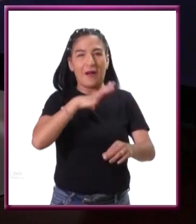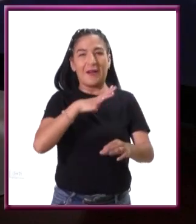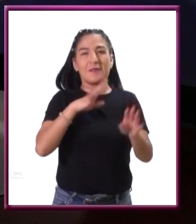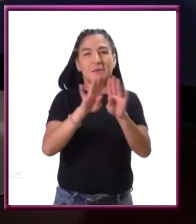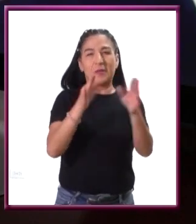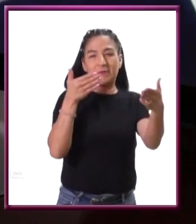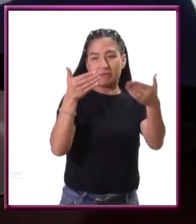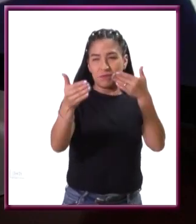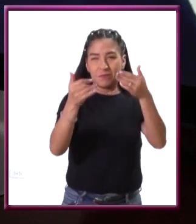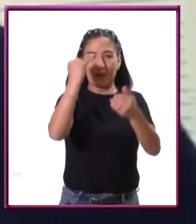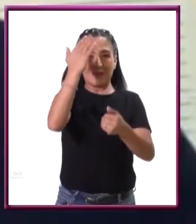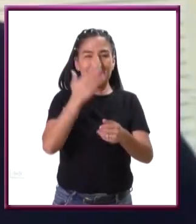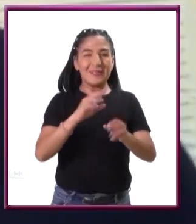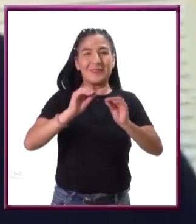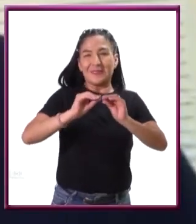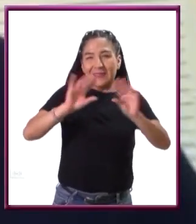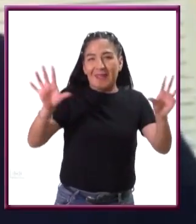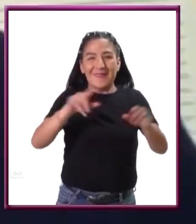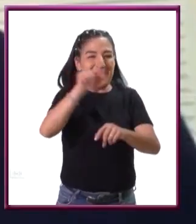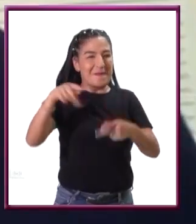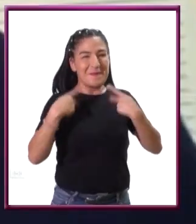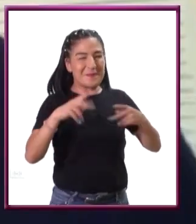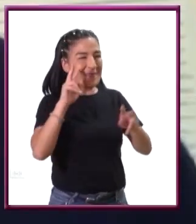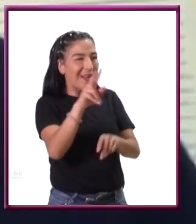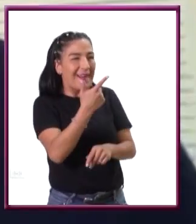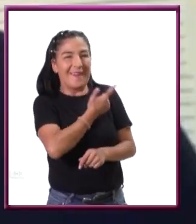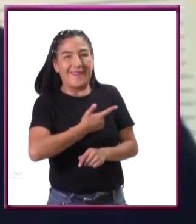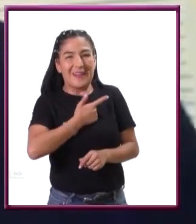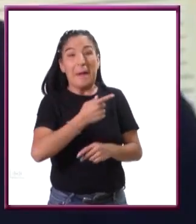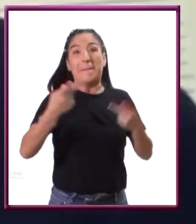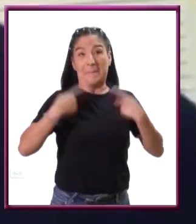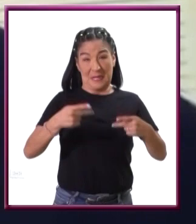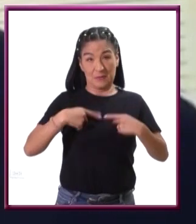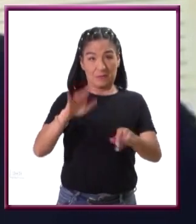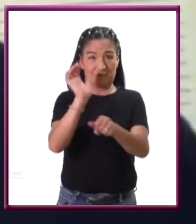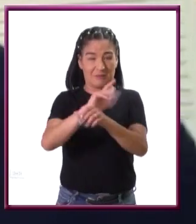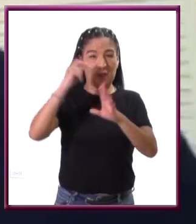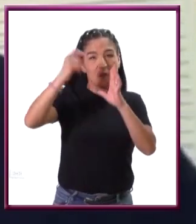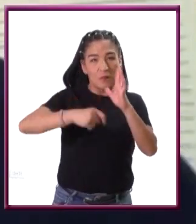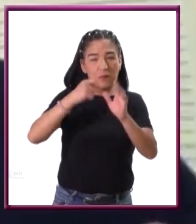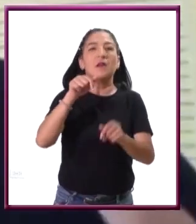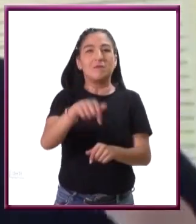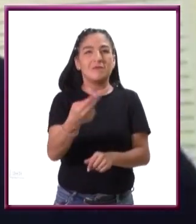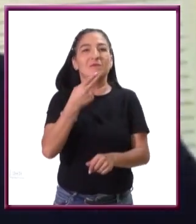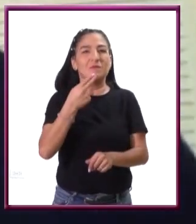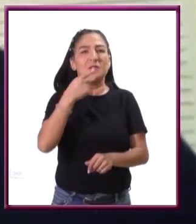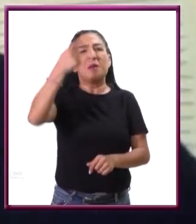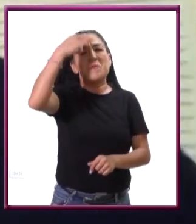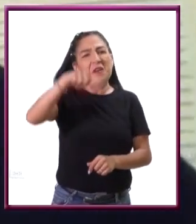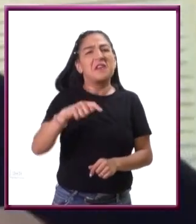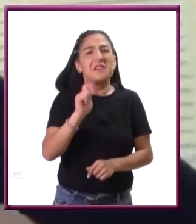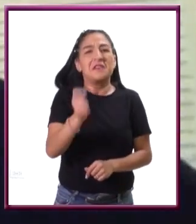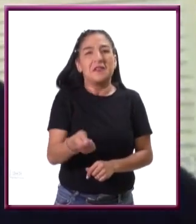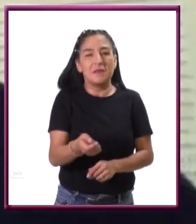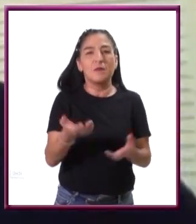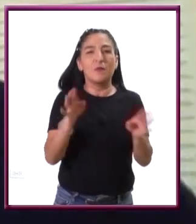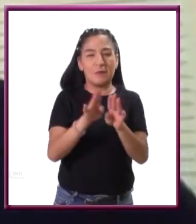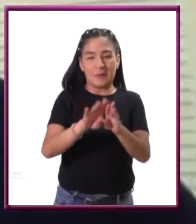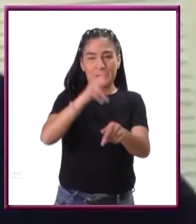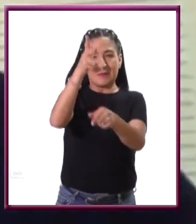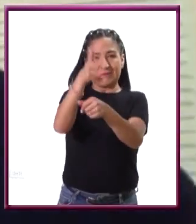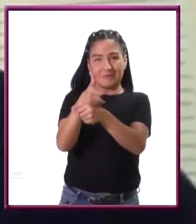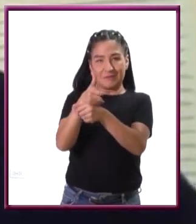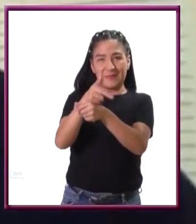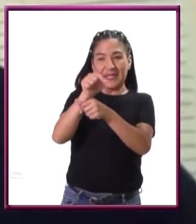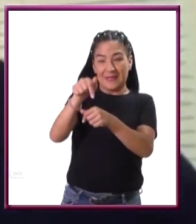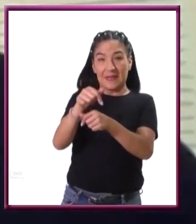más agradables a la vista. Muchos cineastas actualmente utilizan esta proporción áurea para poner la cámara, y la imagen que vemos en